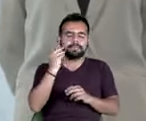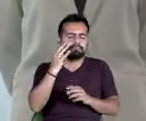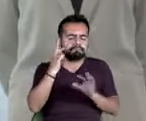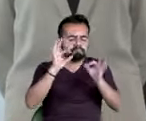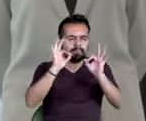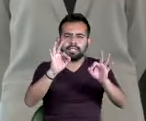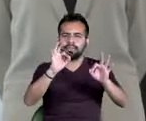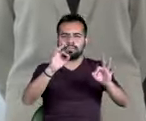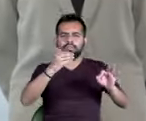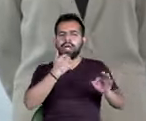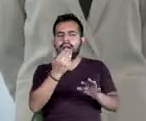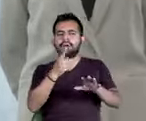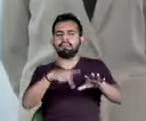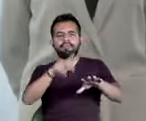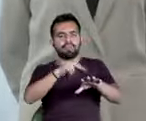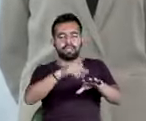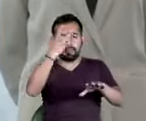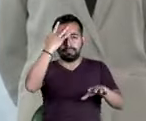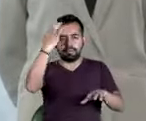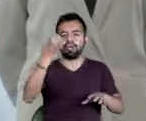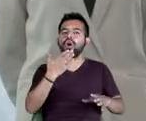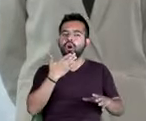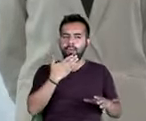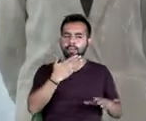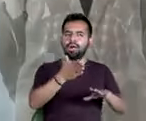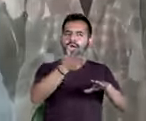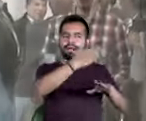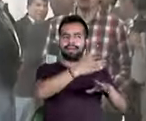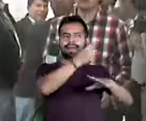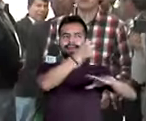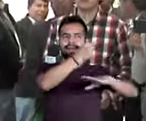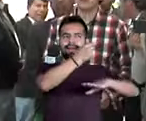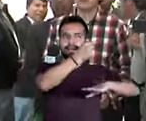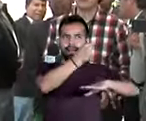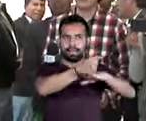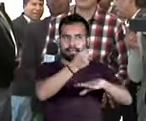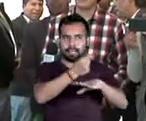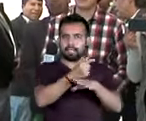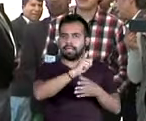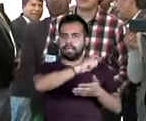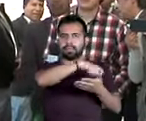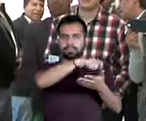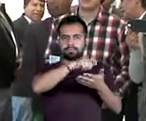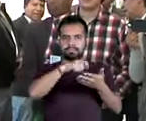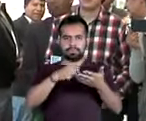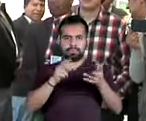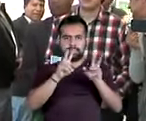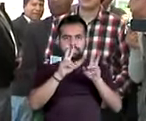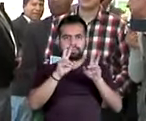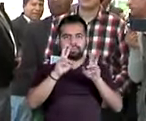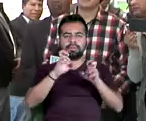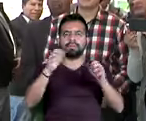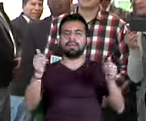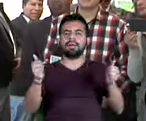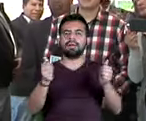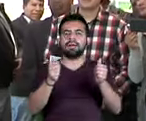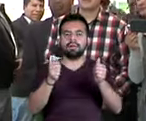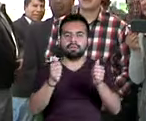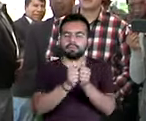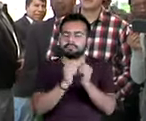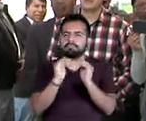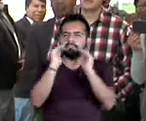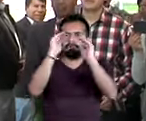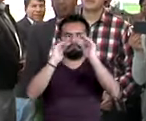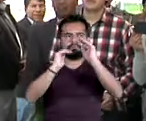¿Qué sentido tiene que quien esté al frente de la gerencia del metro esté discutiendo de materia ferroviaria con los operadores de más prestigio en el